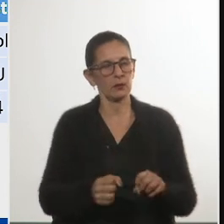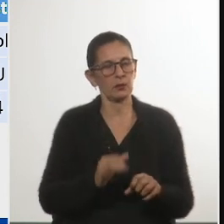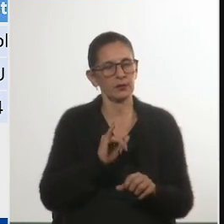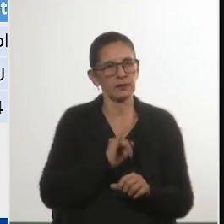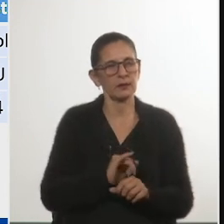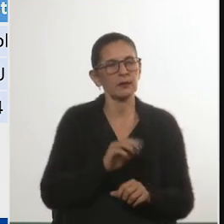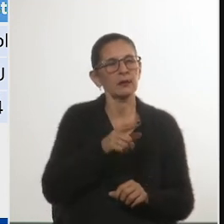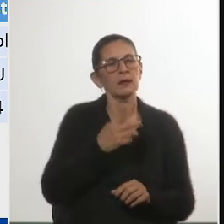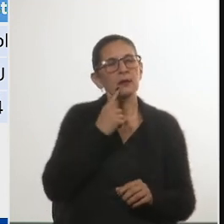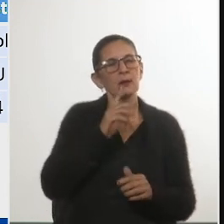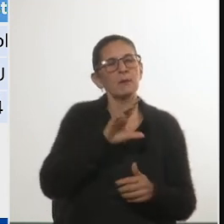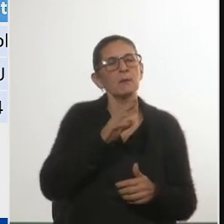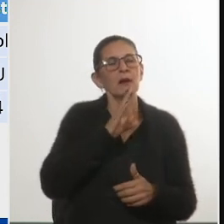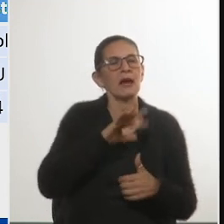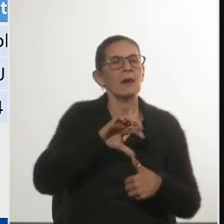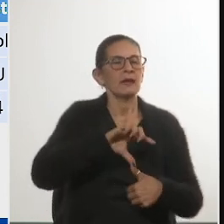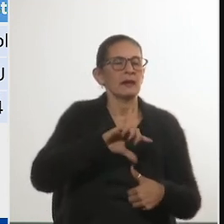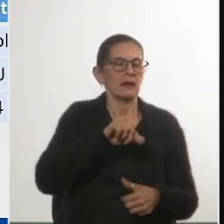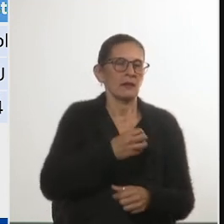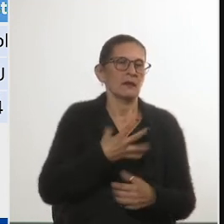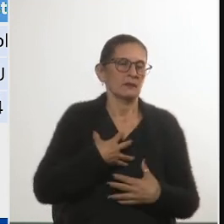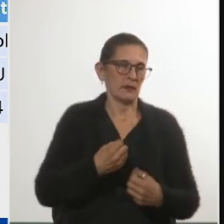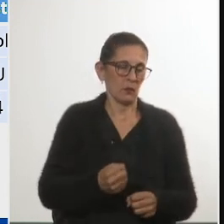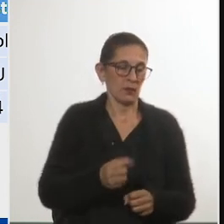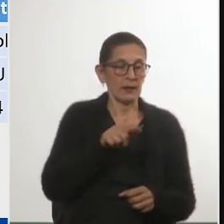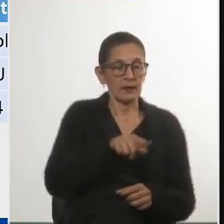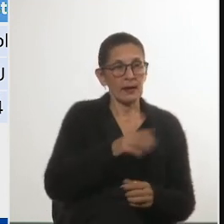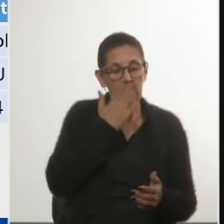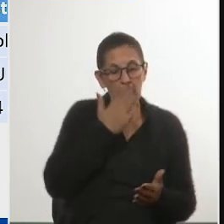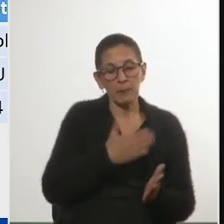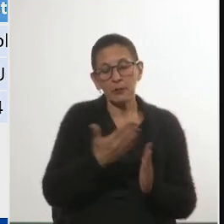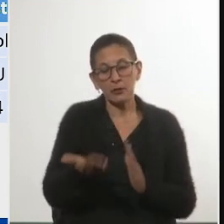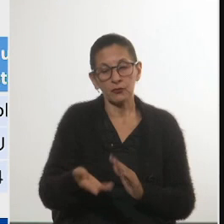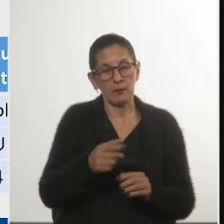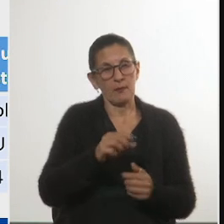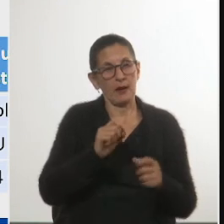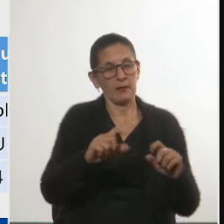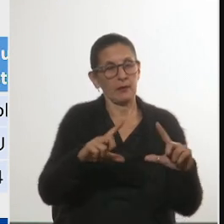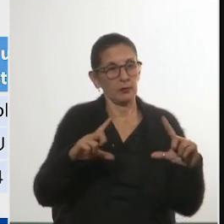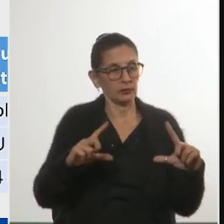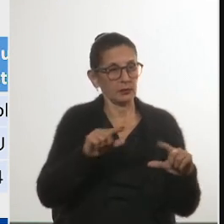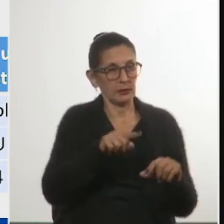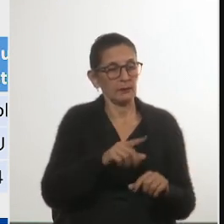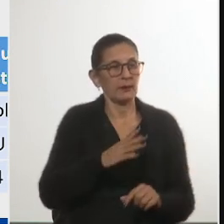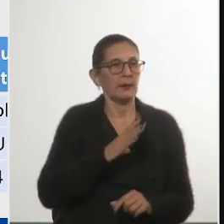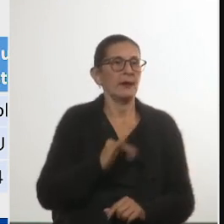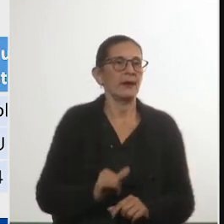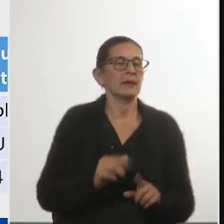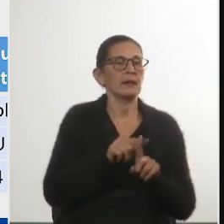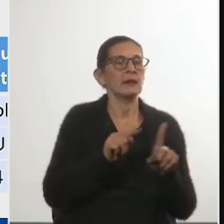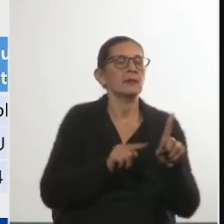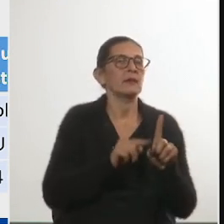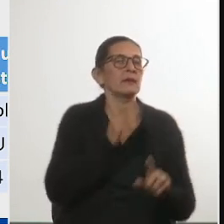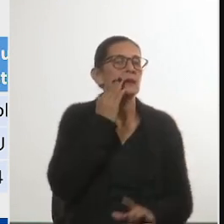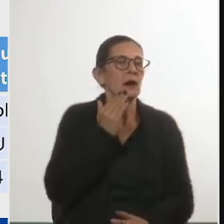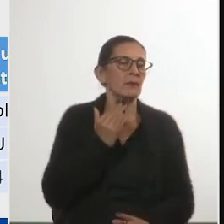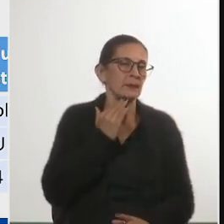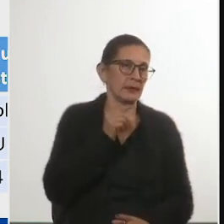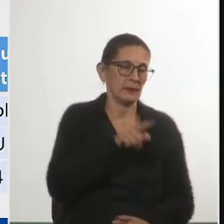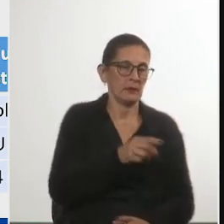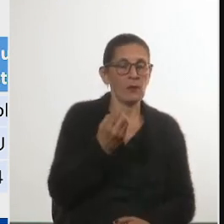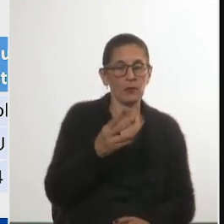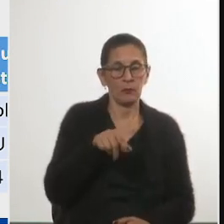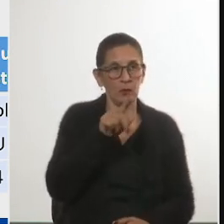Organización Panamericana de la Salud. En la próxima diapositiva nos encontramos en el mes de abril. Como